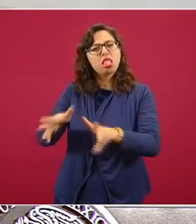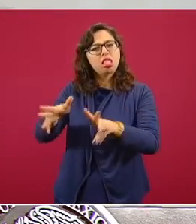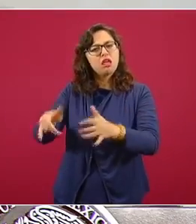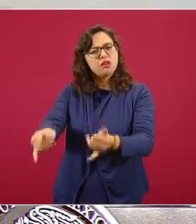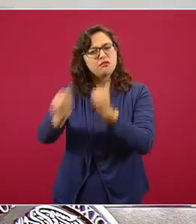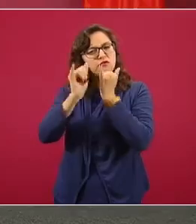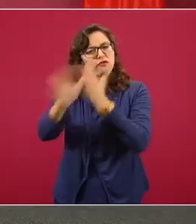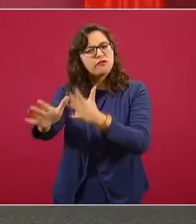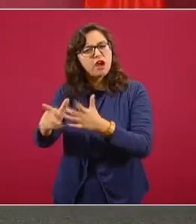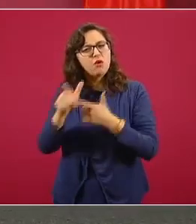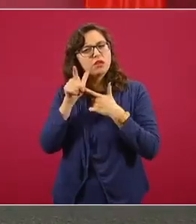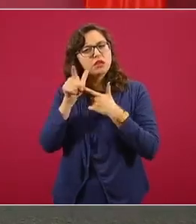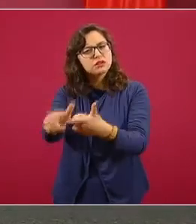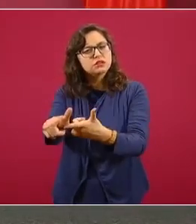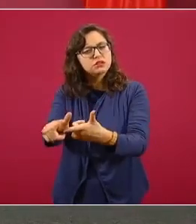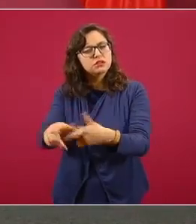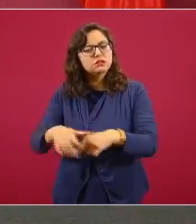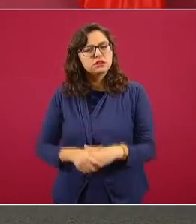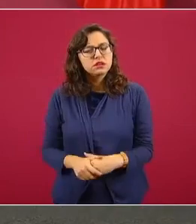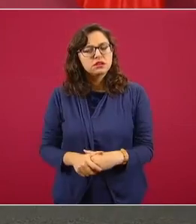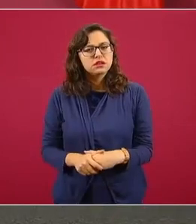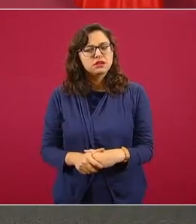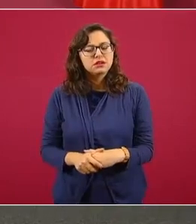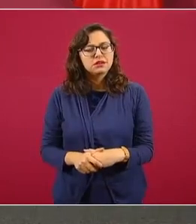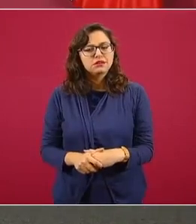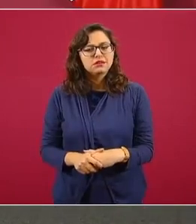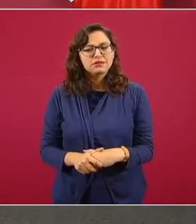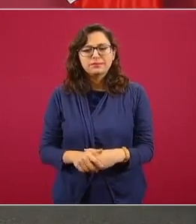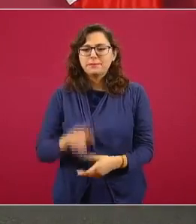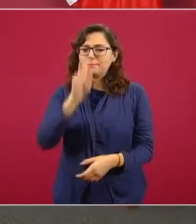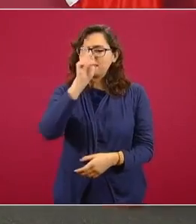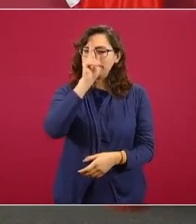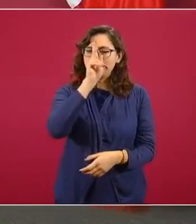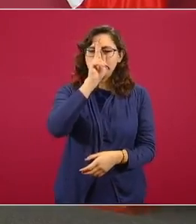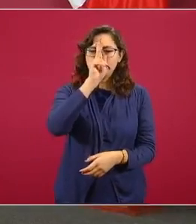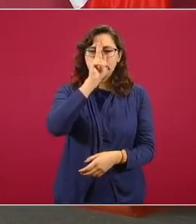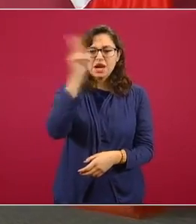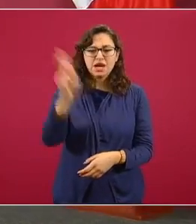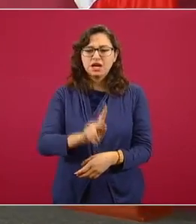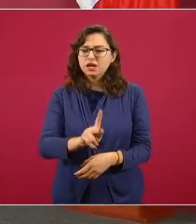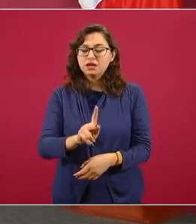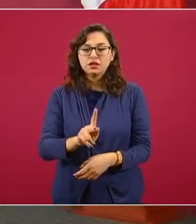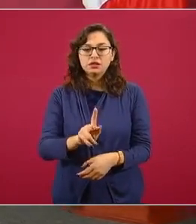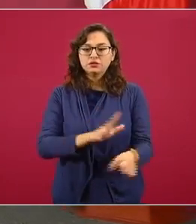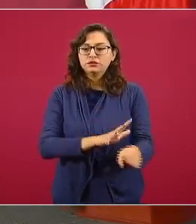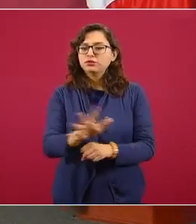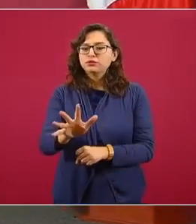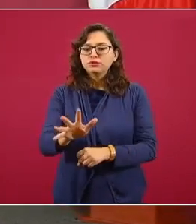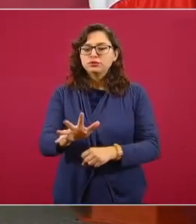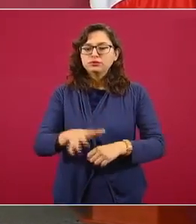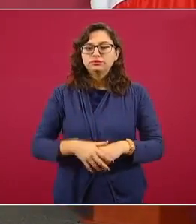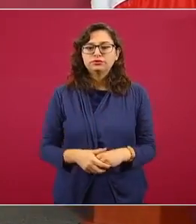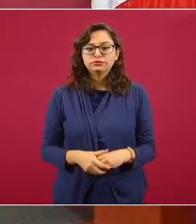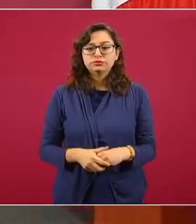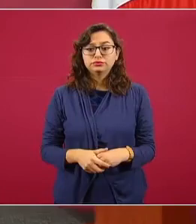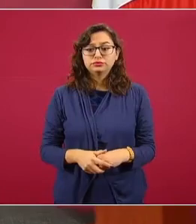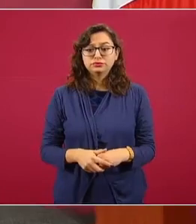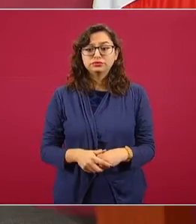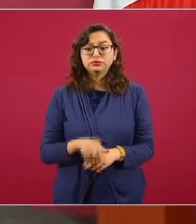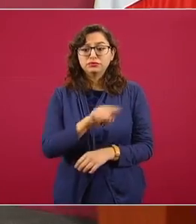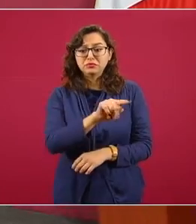Y lo peor de todo es que lo dice